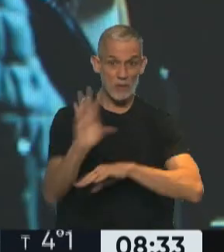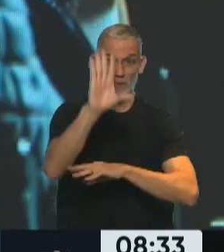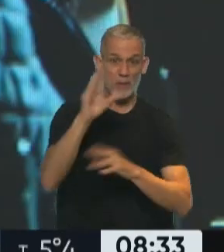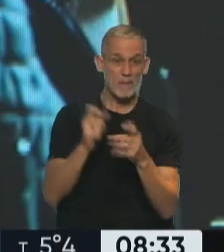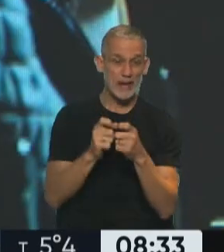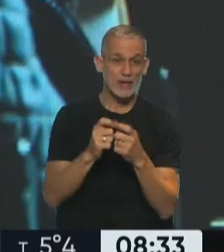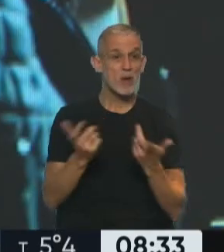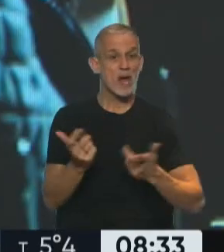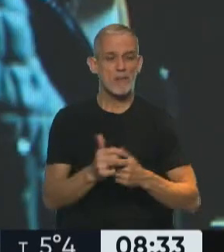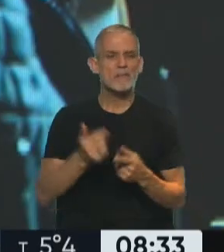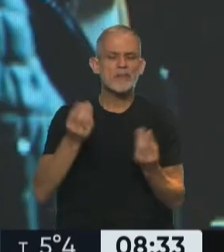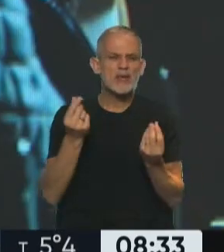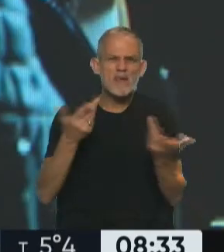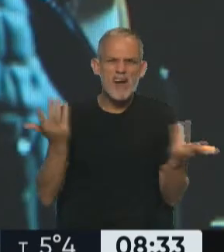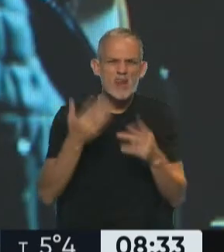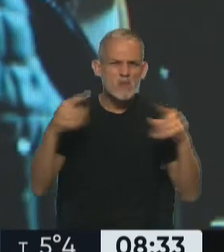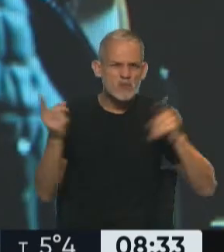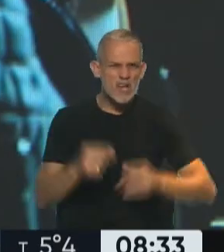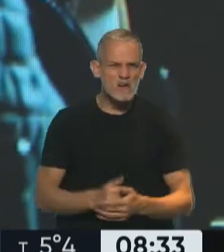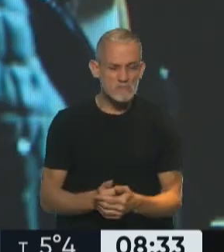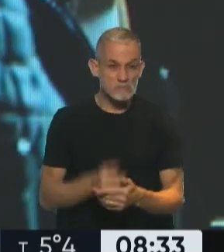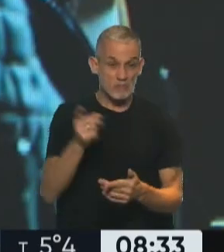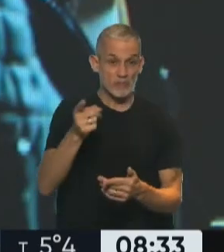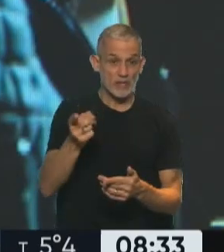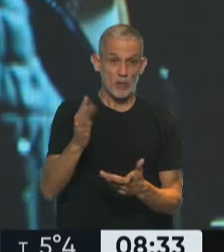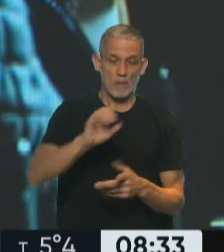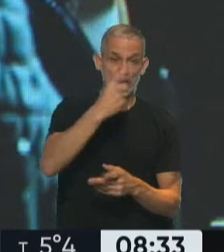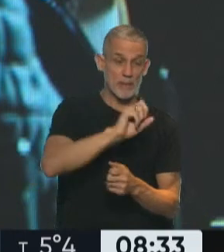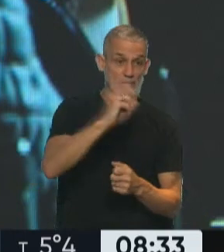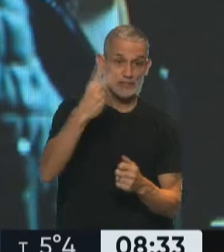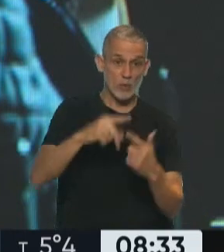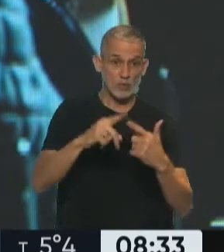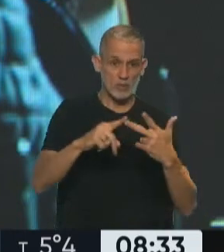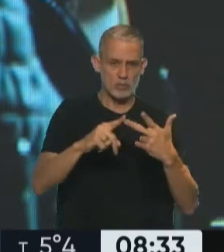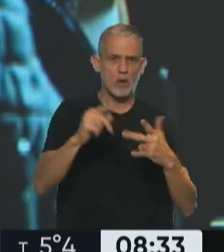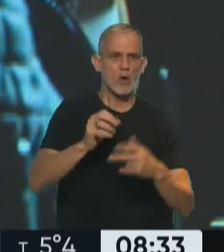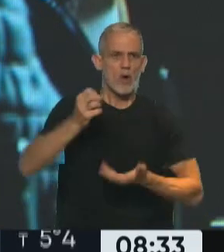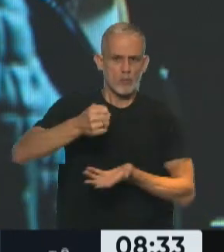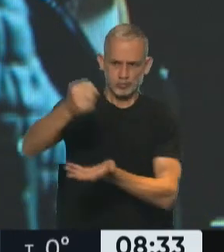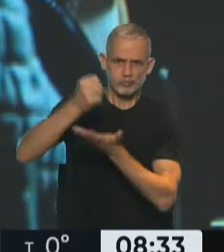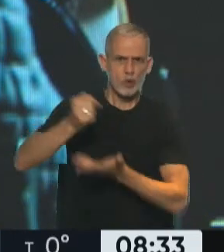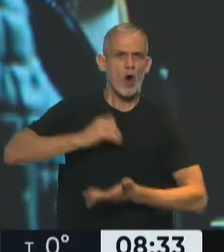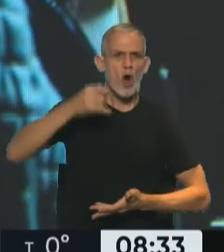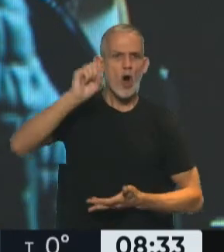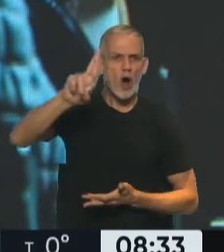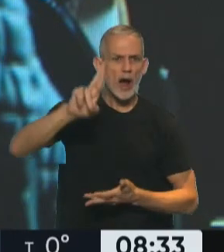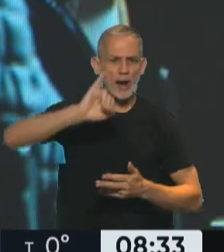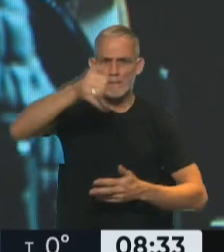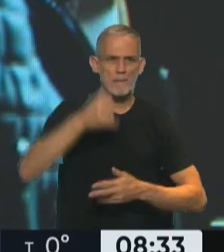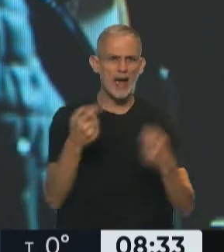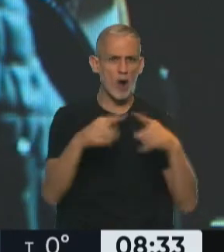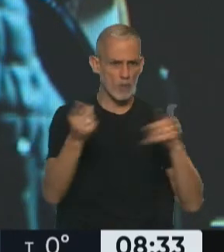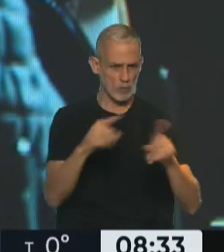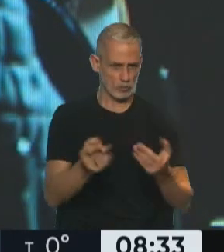en su casa, bueno, pero ¿qué valor musical tiene? Tanto la primera como la segunda de Star Wars se llevaron Oscar a Mejor Banda de Sonido Original, hecha por